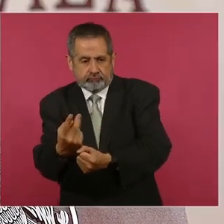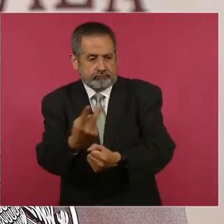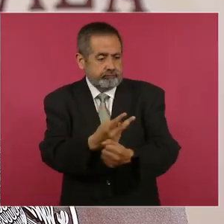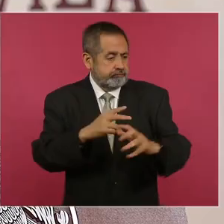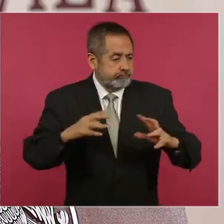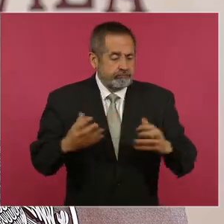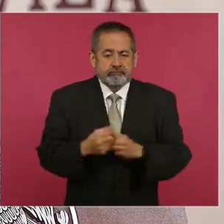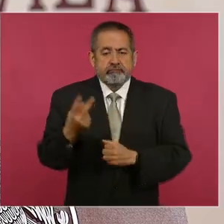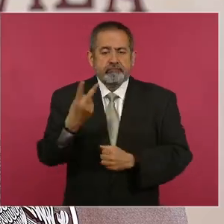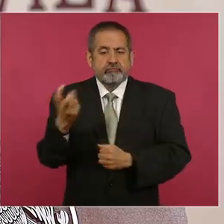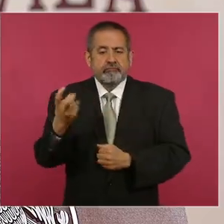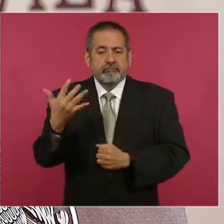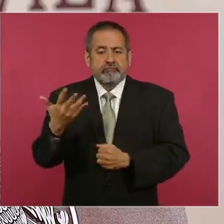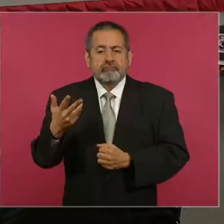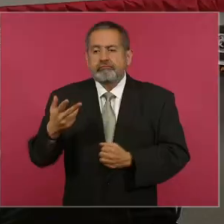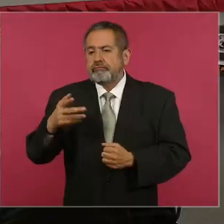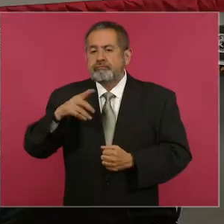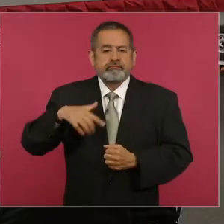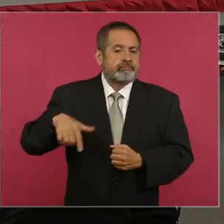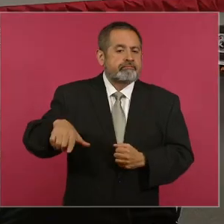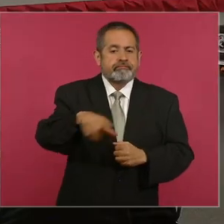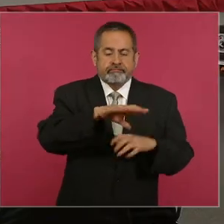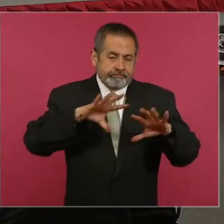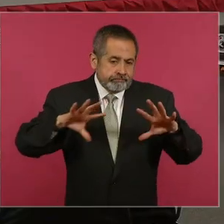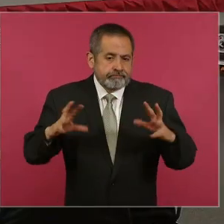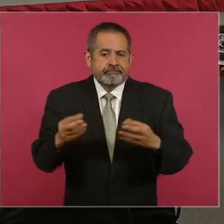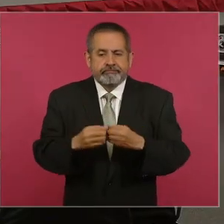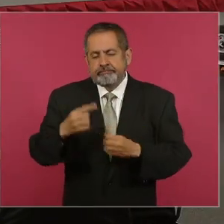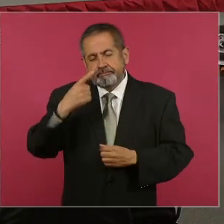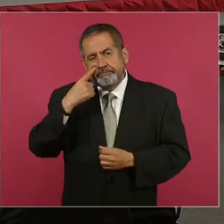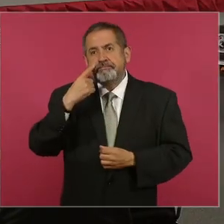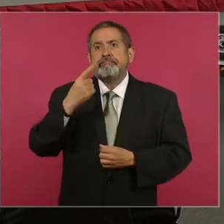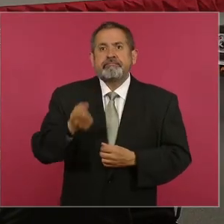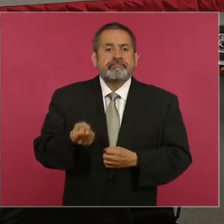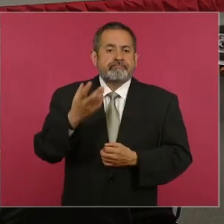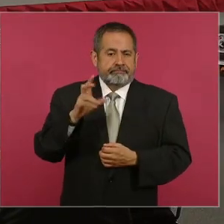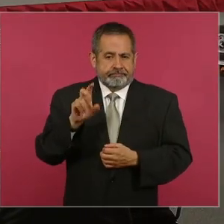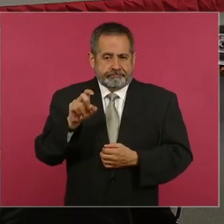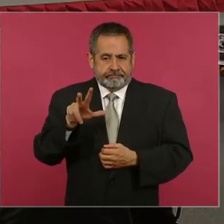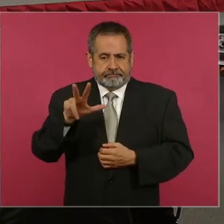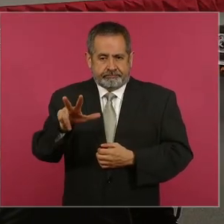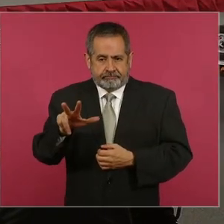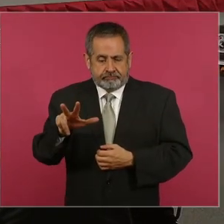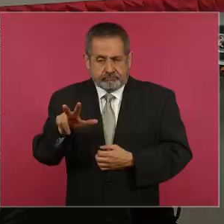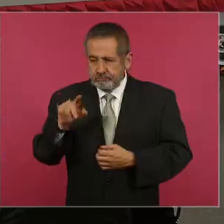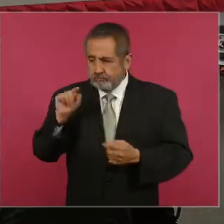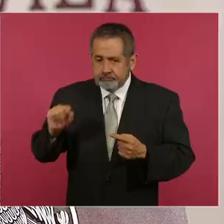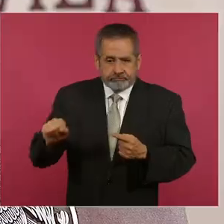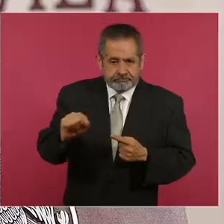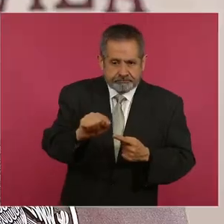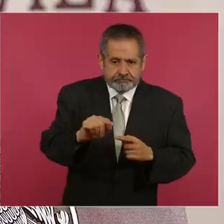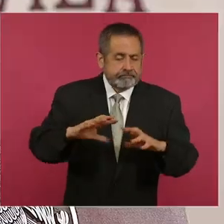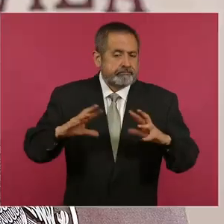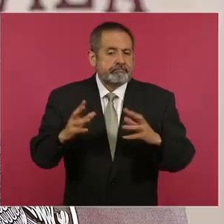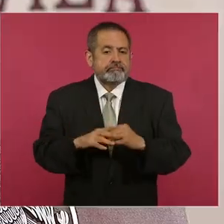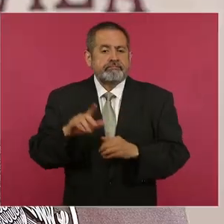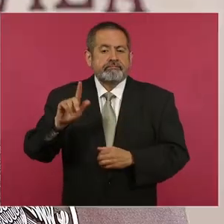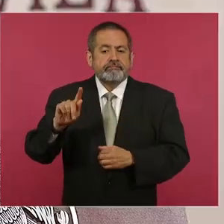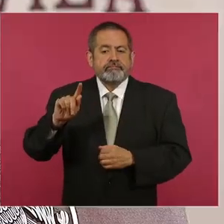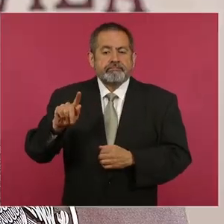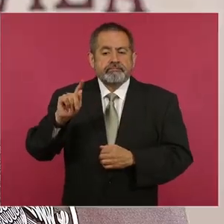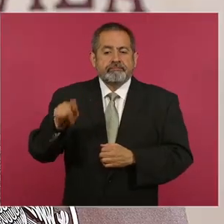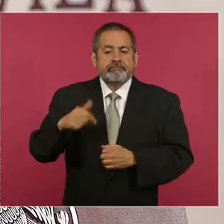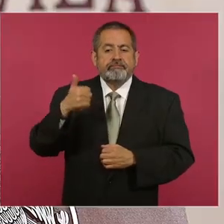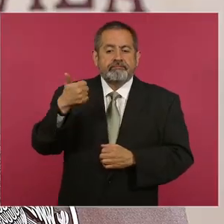las instalaciones, de tal manera que estas 38 instalaciones tendrán 76